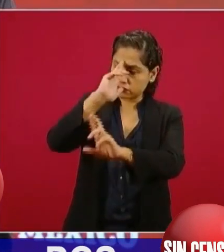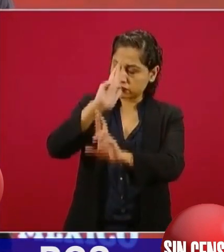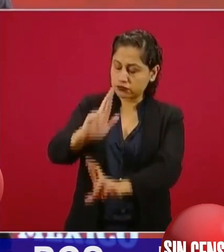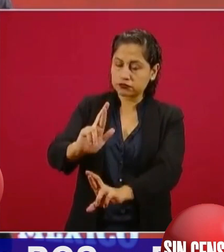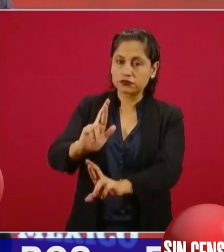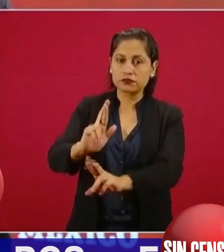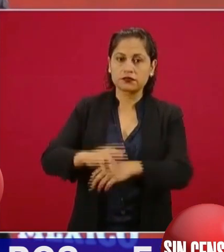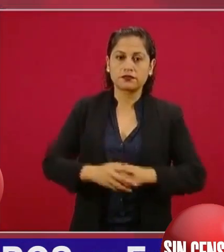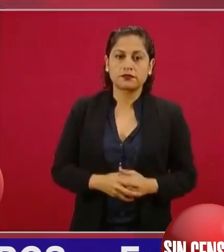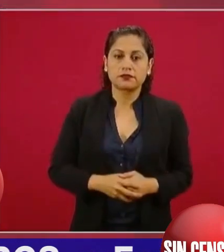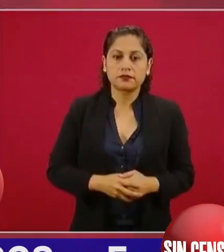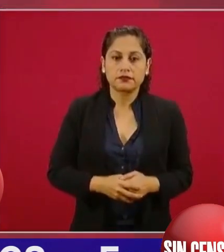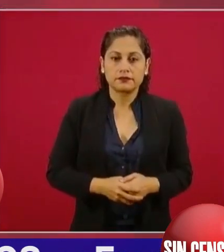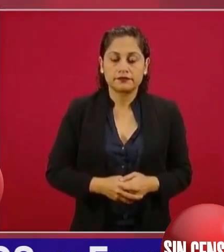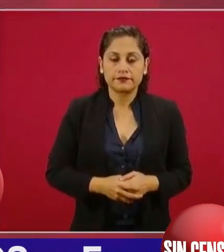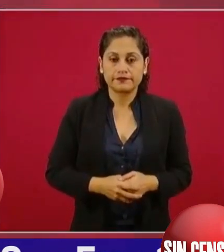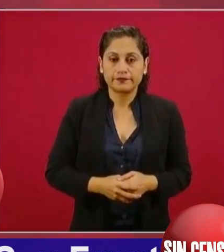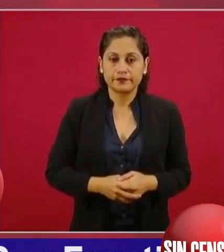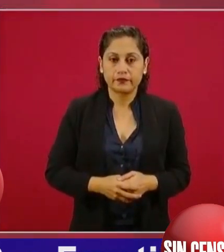y